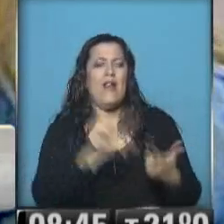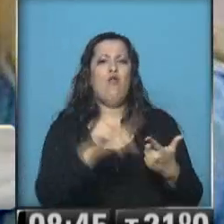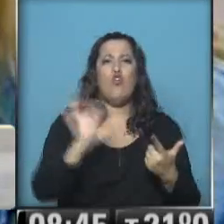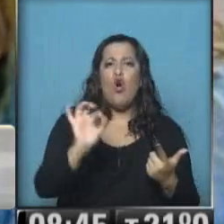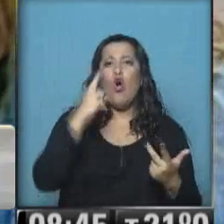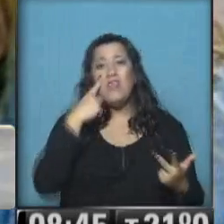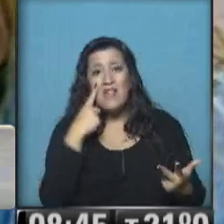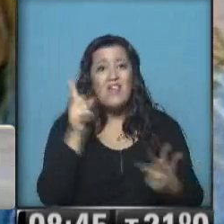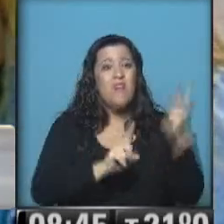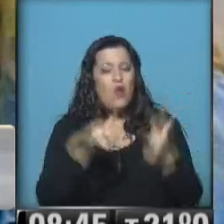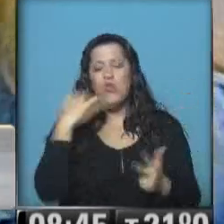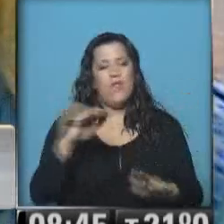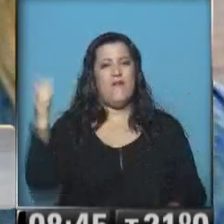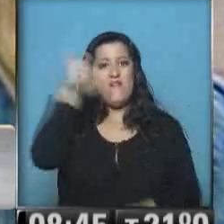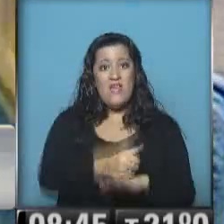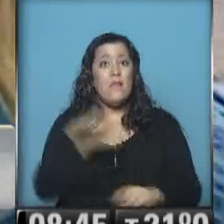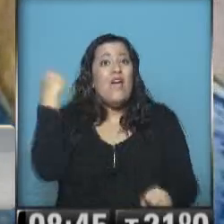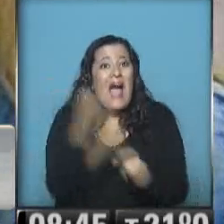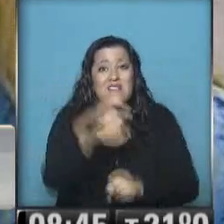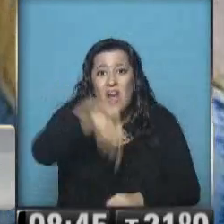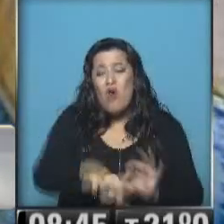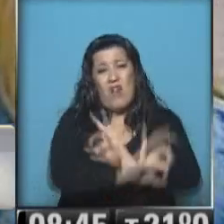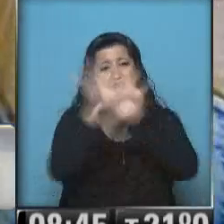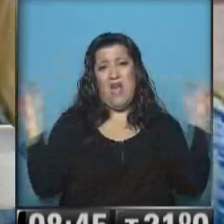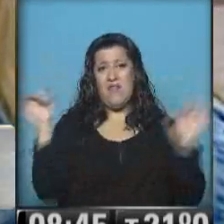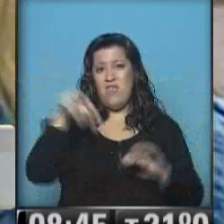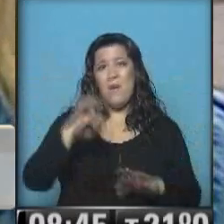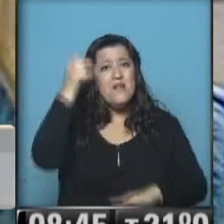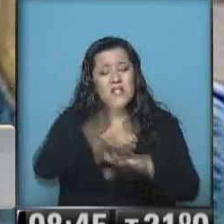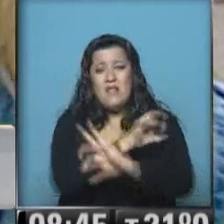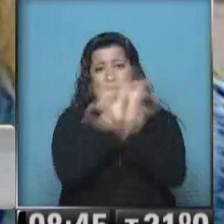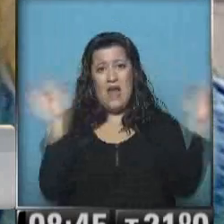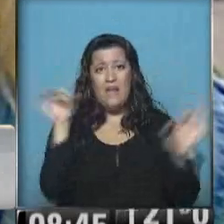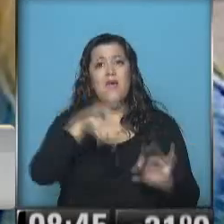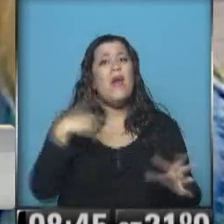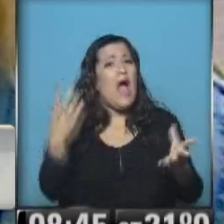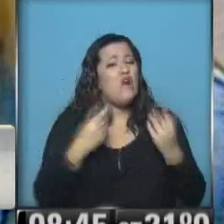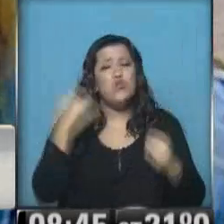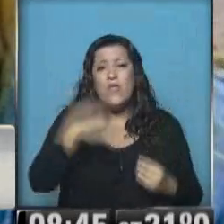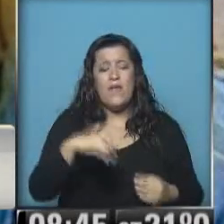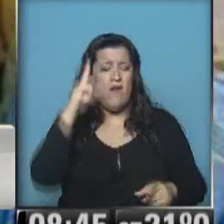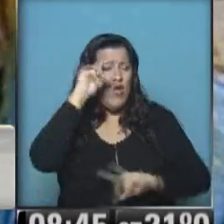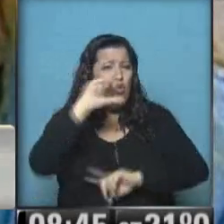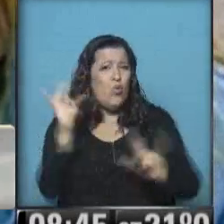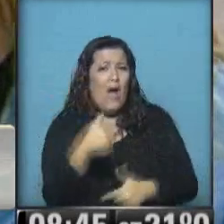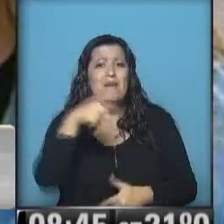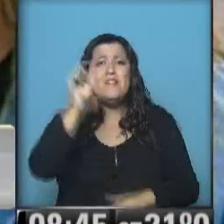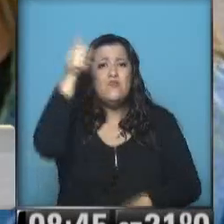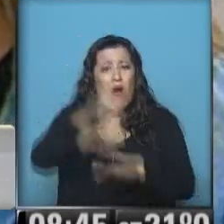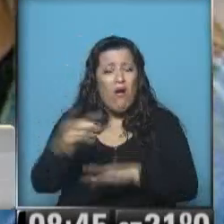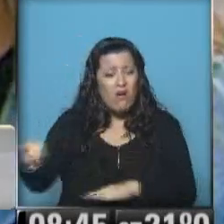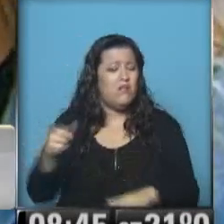alguno se haga presente porque hasta ahora nadie se hizo presente y que nos ayude no puede ser que este individuo esté mal